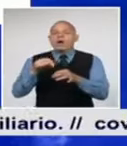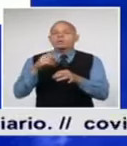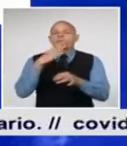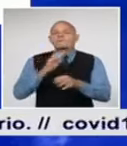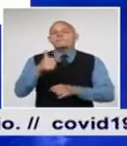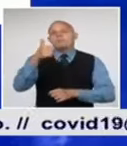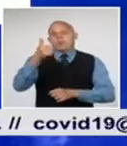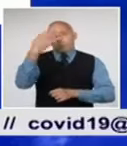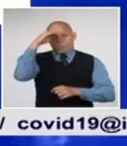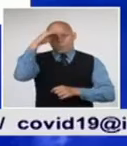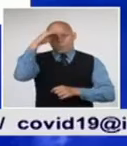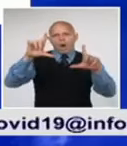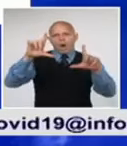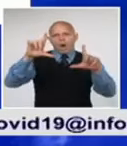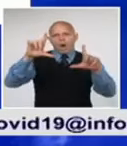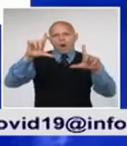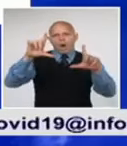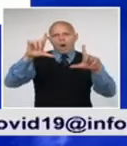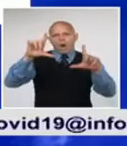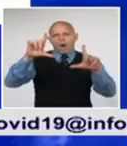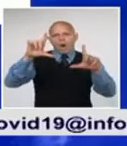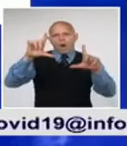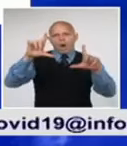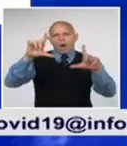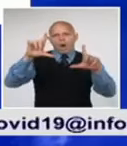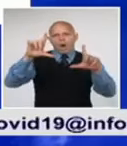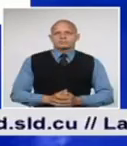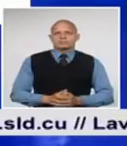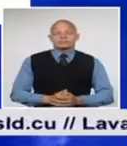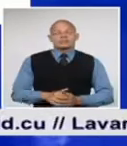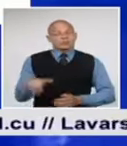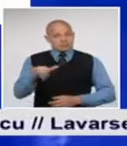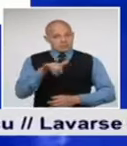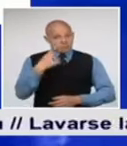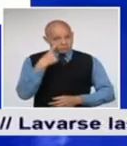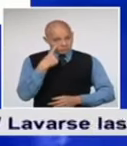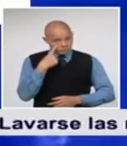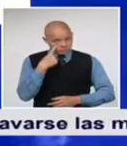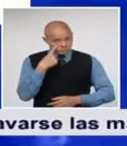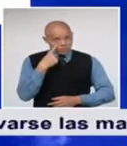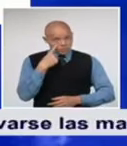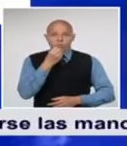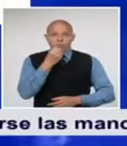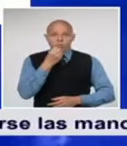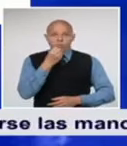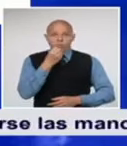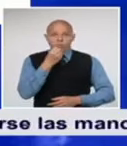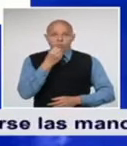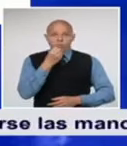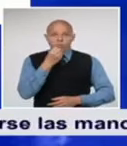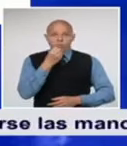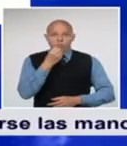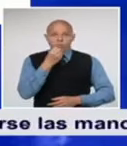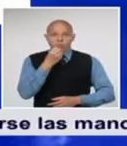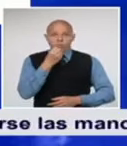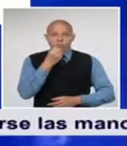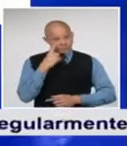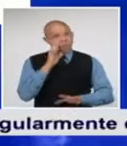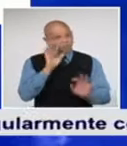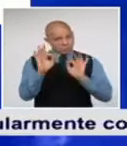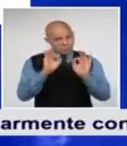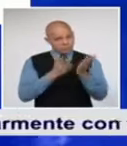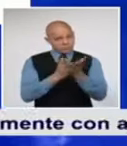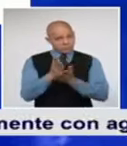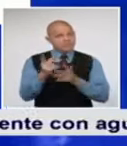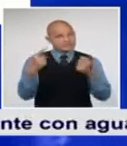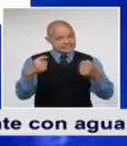incidencia, que de toda forma tienen que mantener, y de hecho lo mantienen, las medidas de restricción,